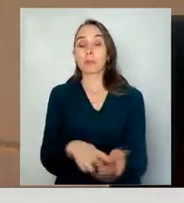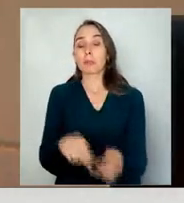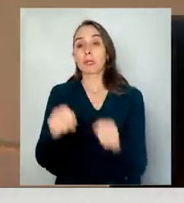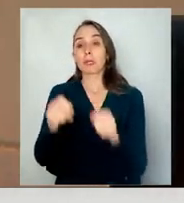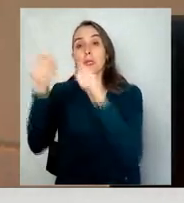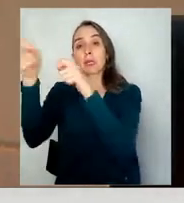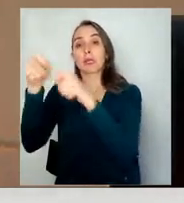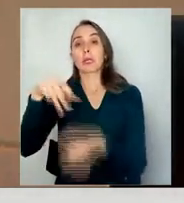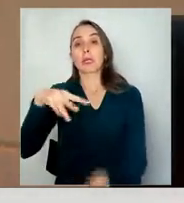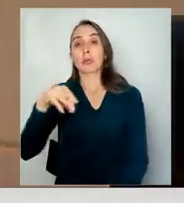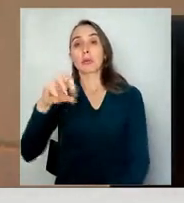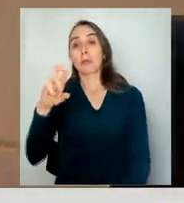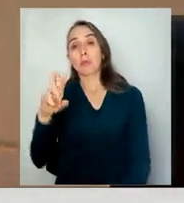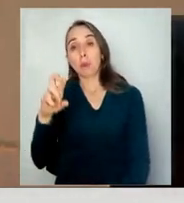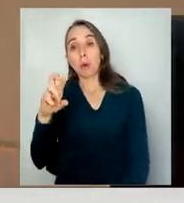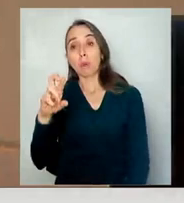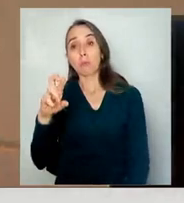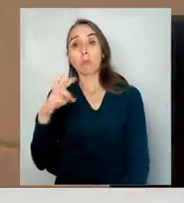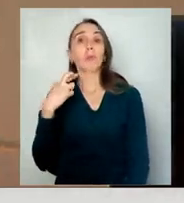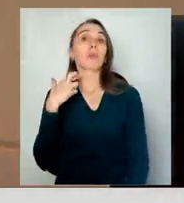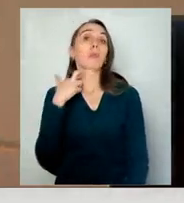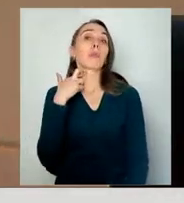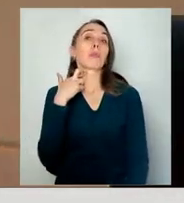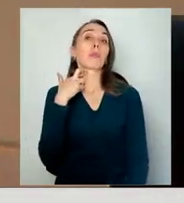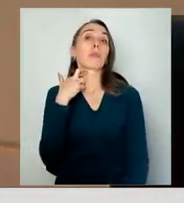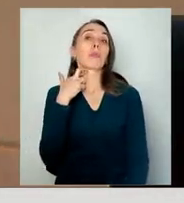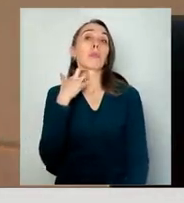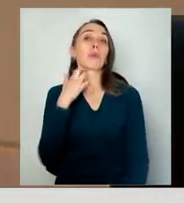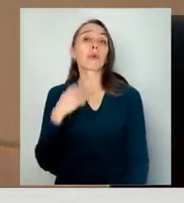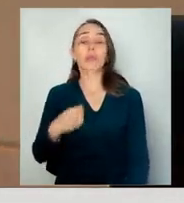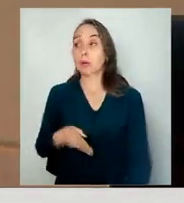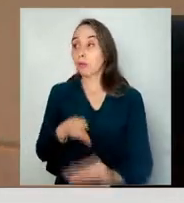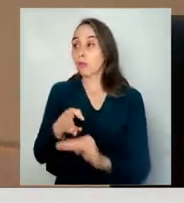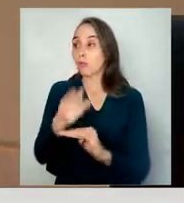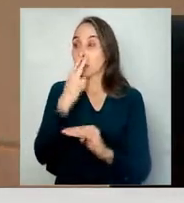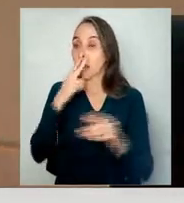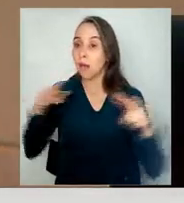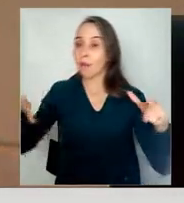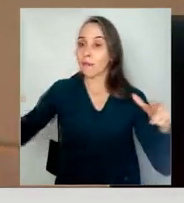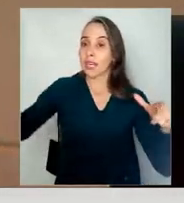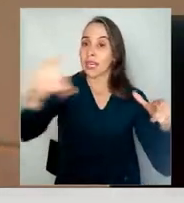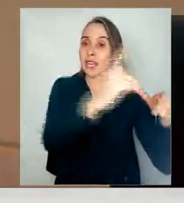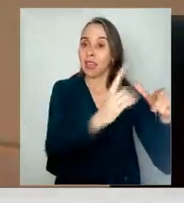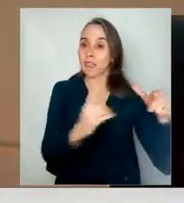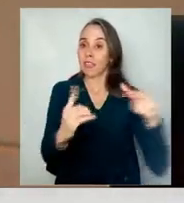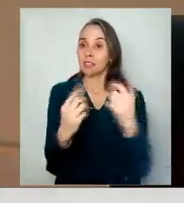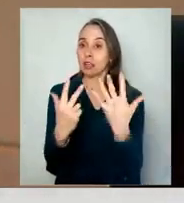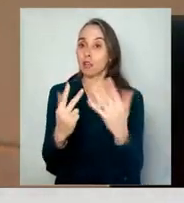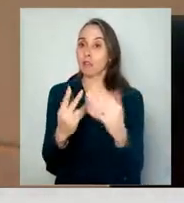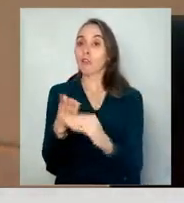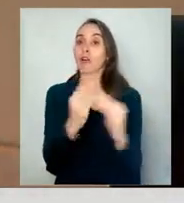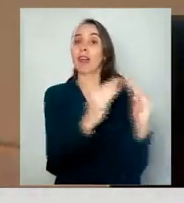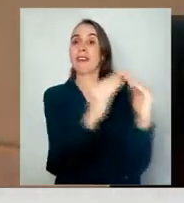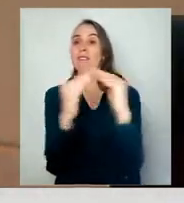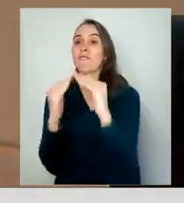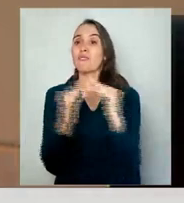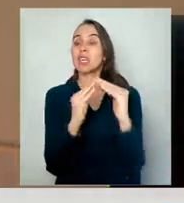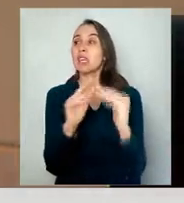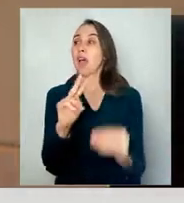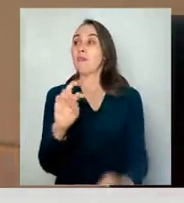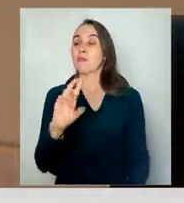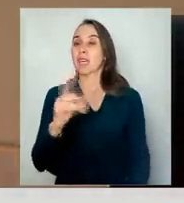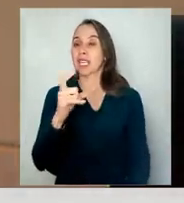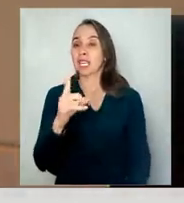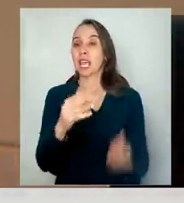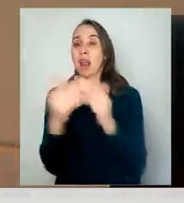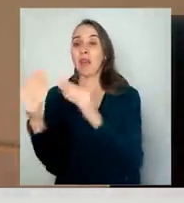ya que visitando el distrito ocho fuimos a la villa al Vergel y vecinos nos hicieron